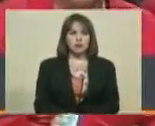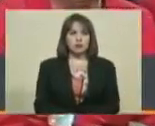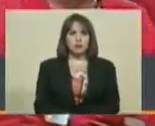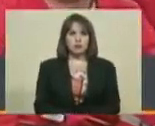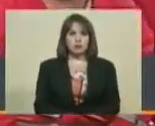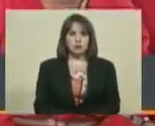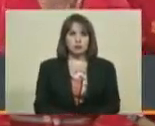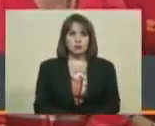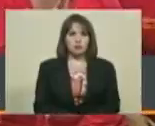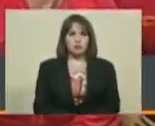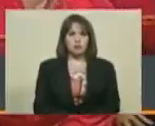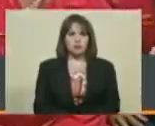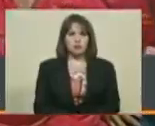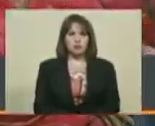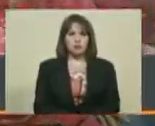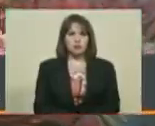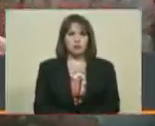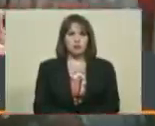Hemos escuchado